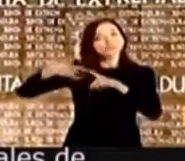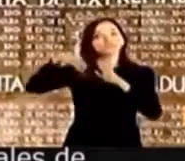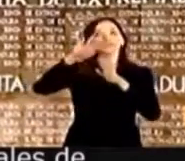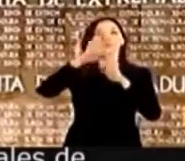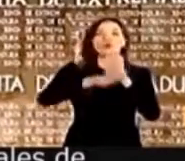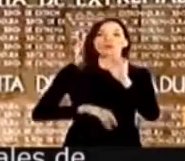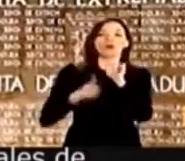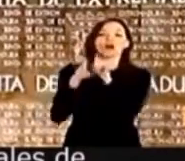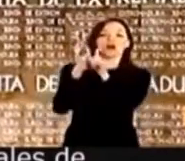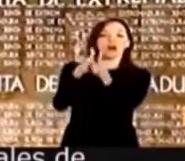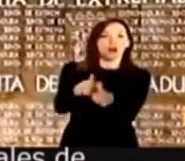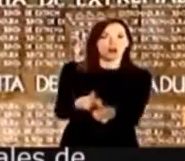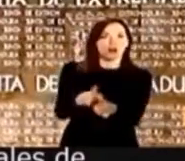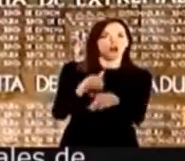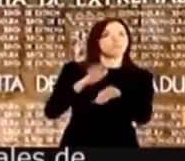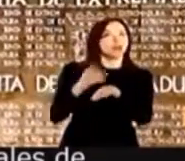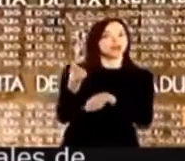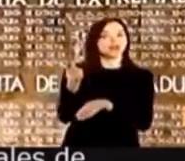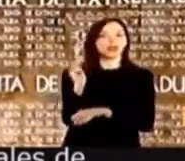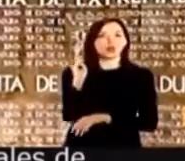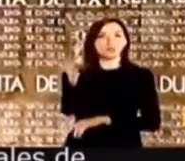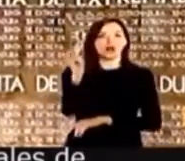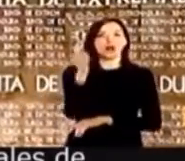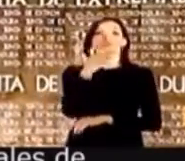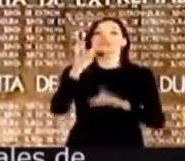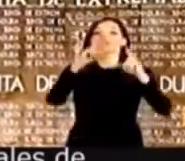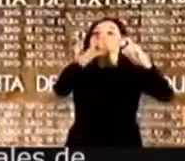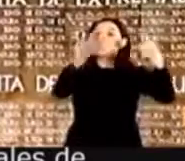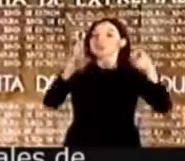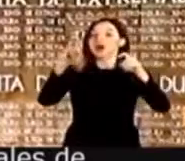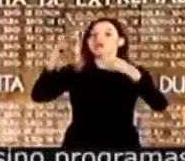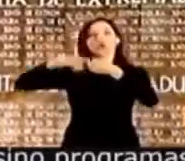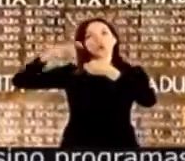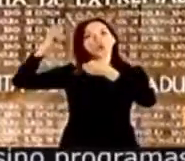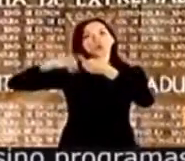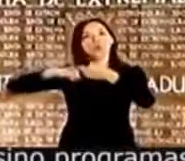acompañamiento, de subvención a las empresas que participan, a las entidades promotoras y a los alumnos.